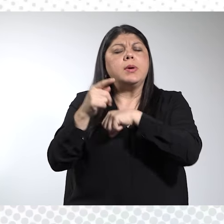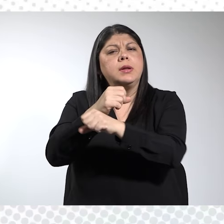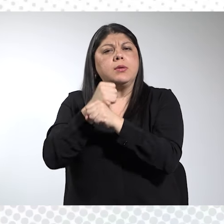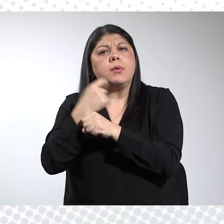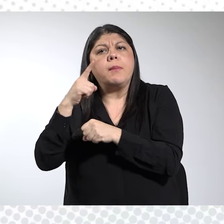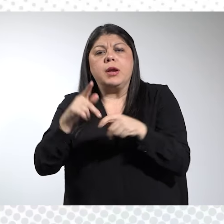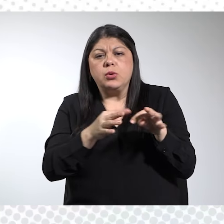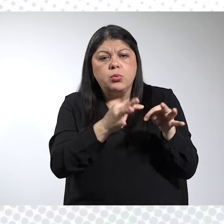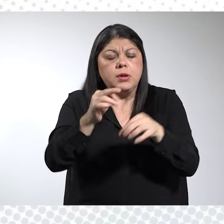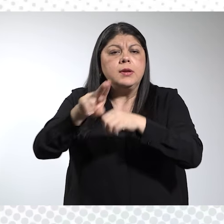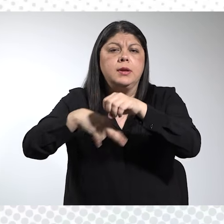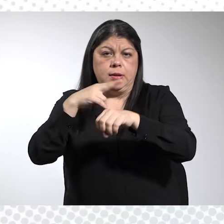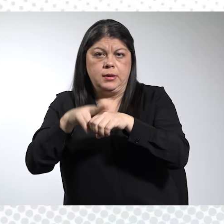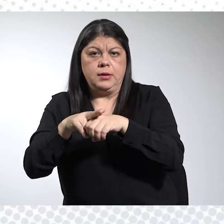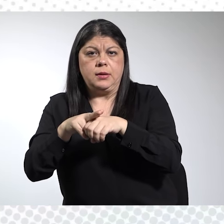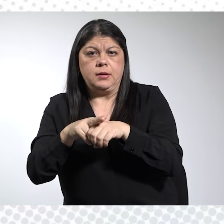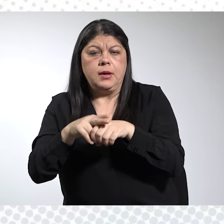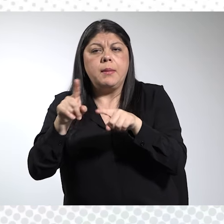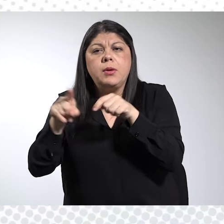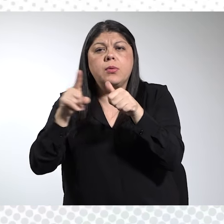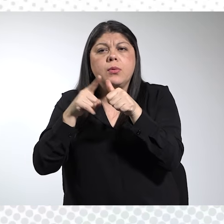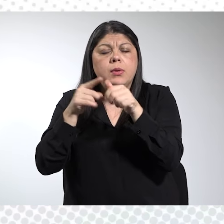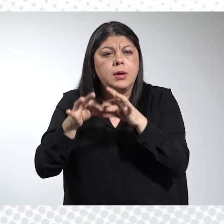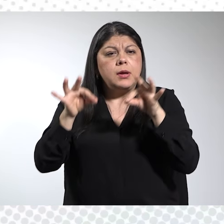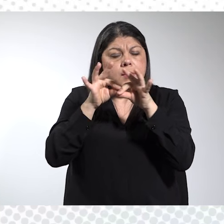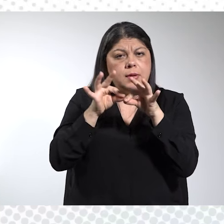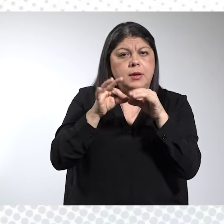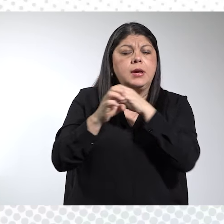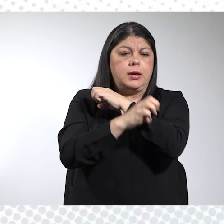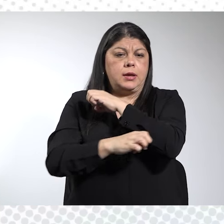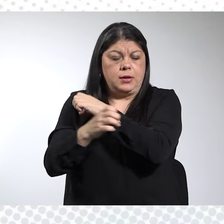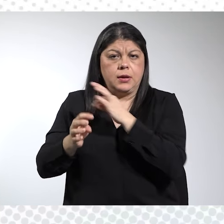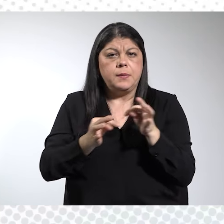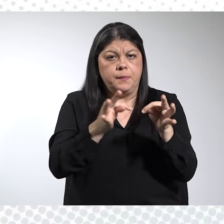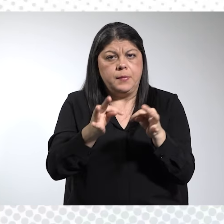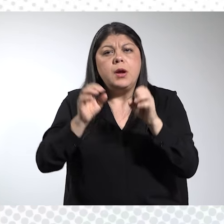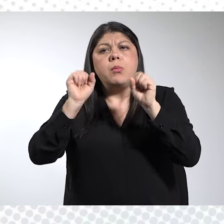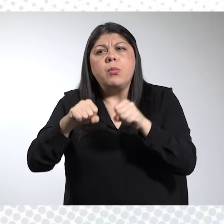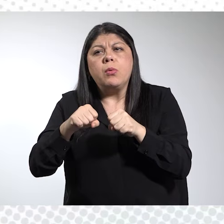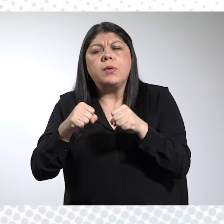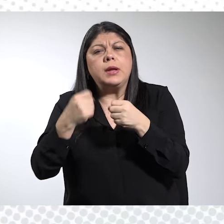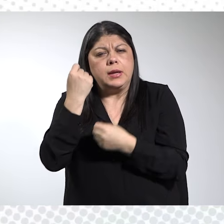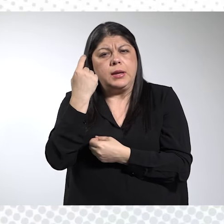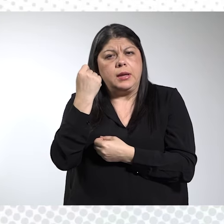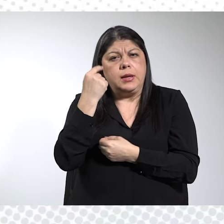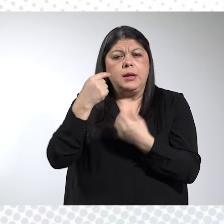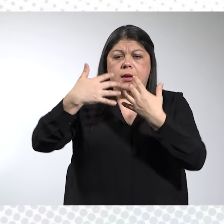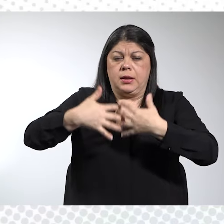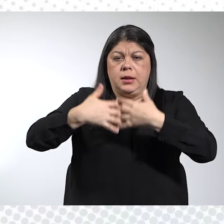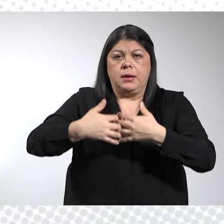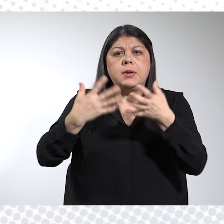país seguro para los turistas nacionales y sobre todo para los extranjeros y el poder interpretar